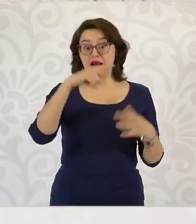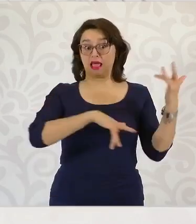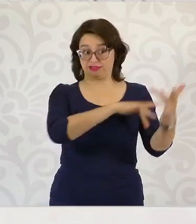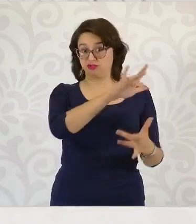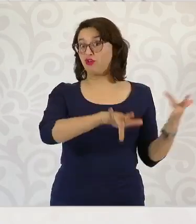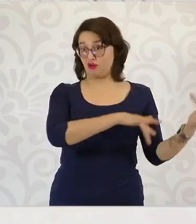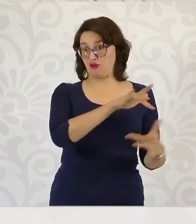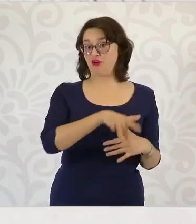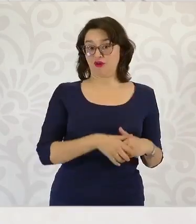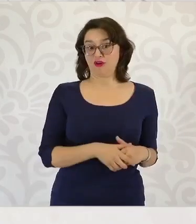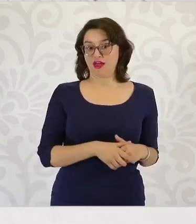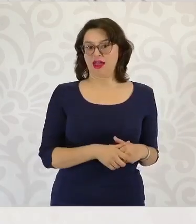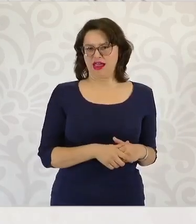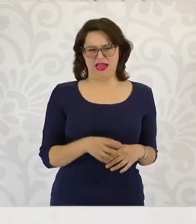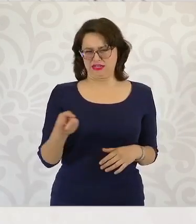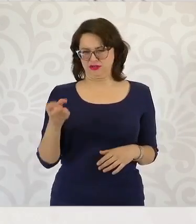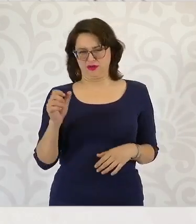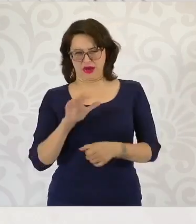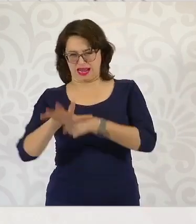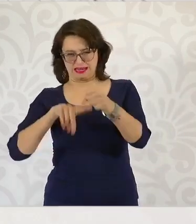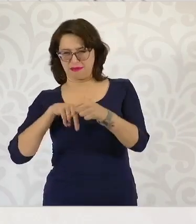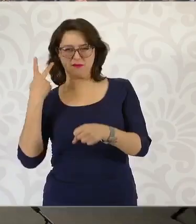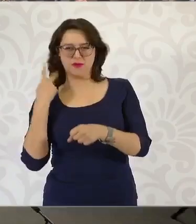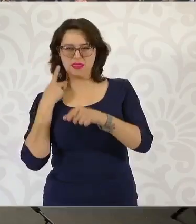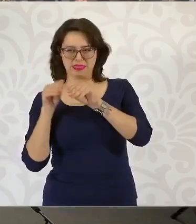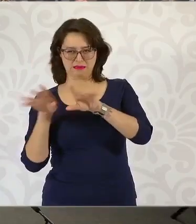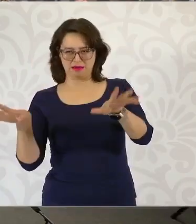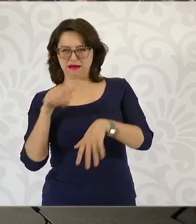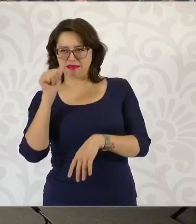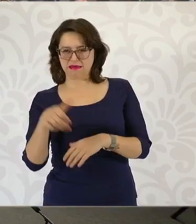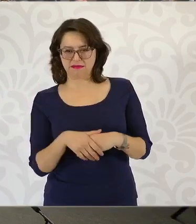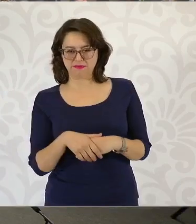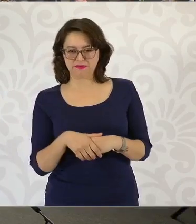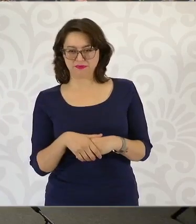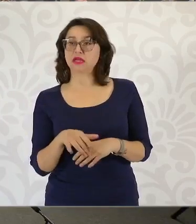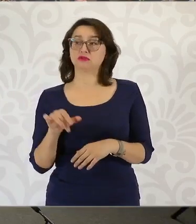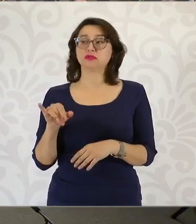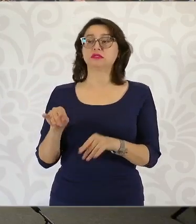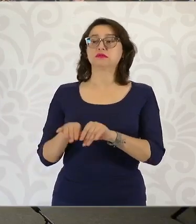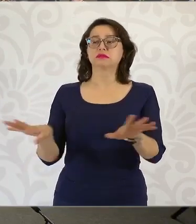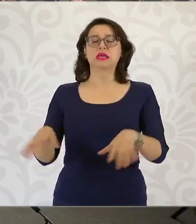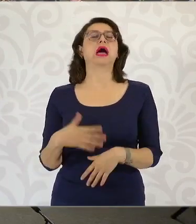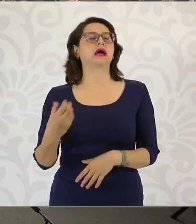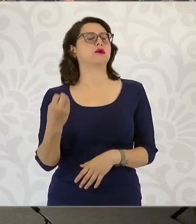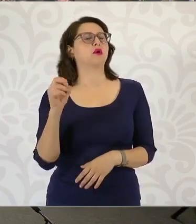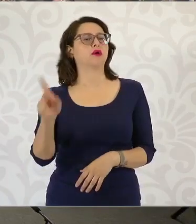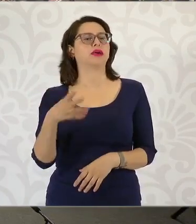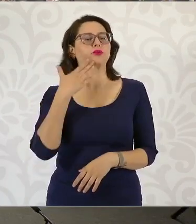nocturnos. ¿Por qué eso no lo reportan? Sí, está reportado en todos los medios. Qué bueno.